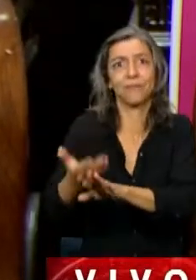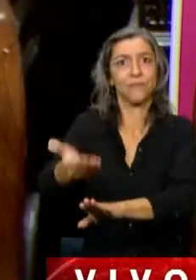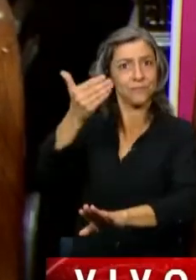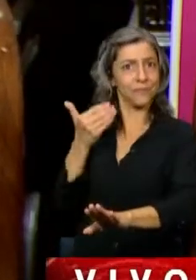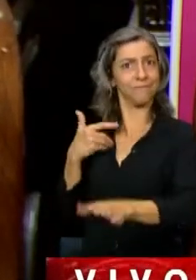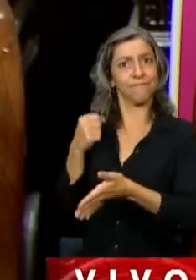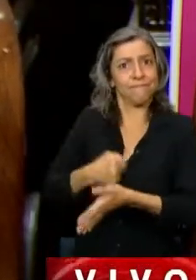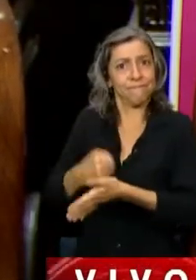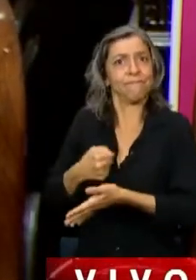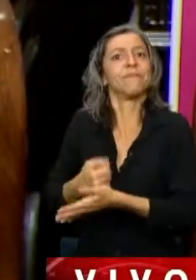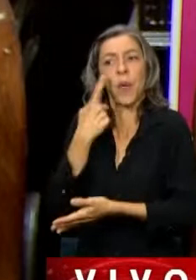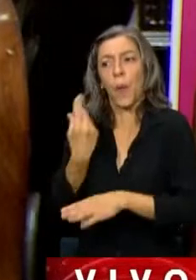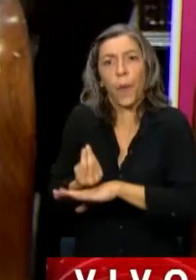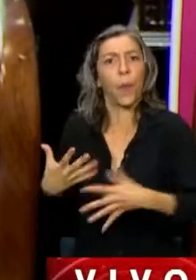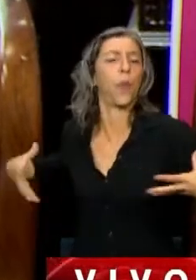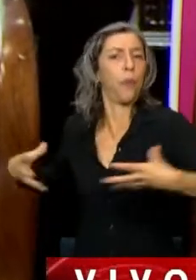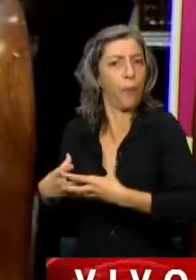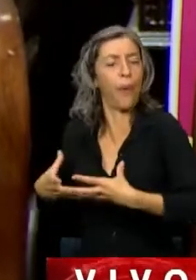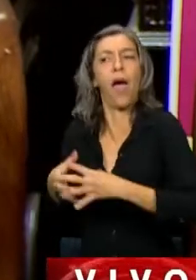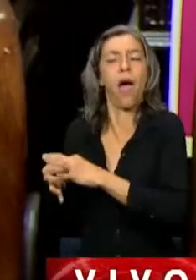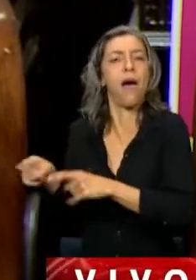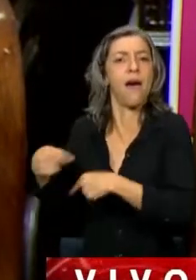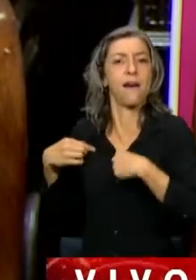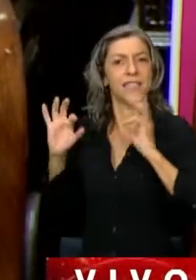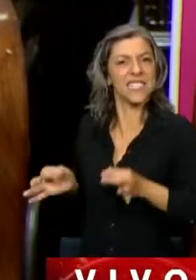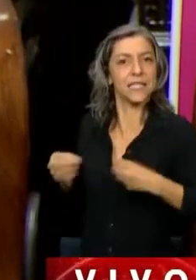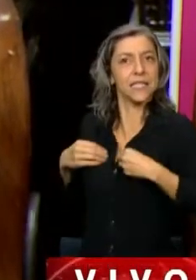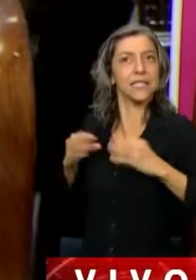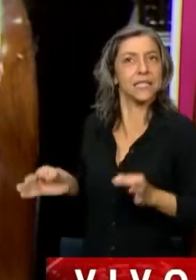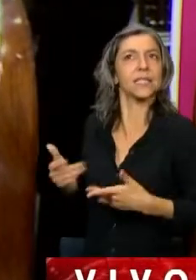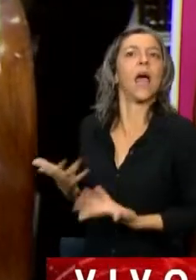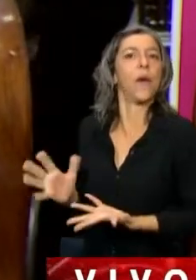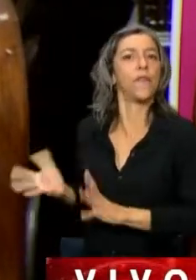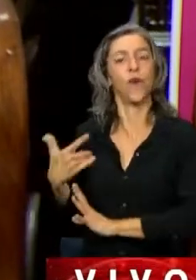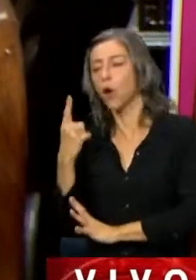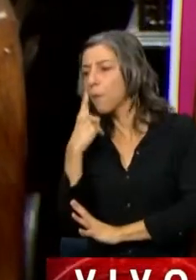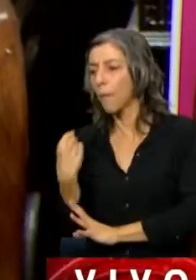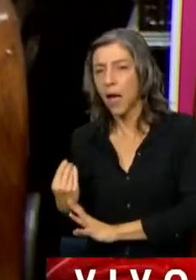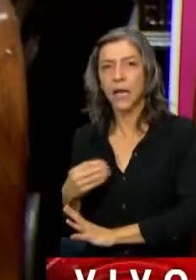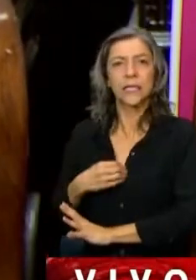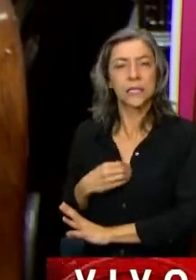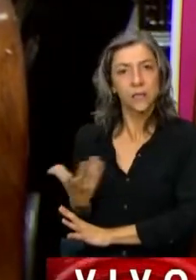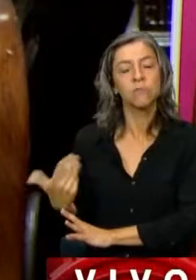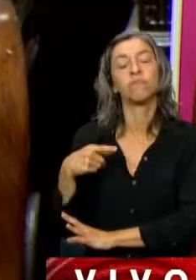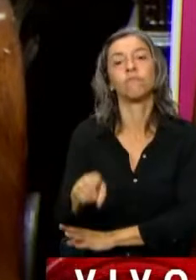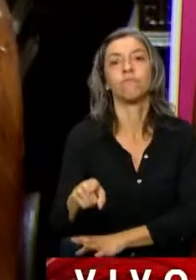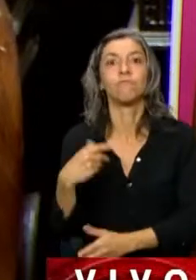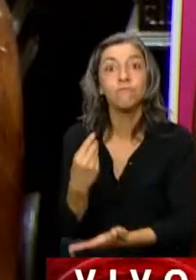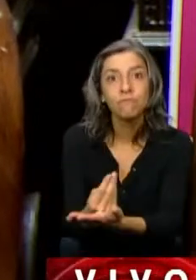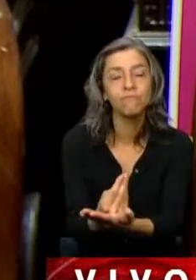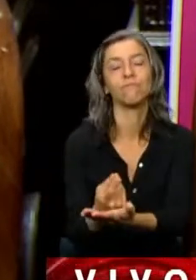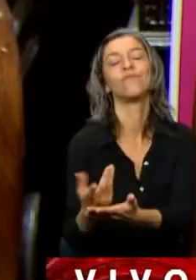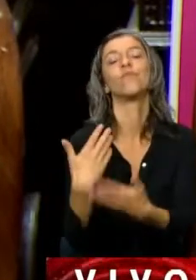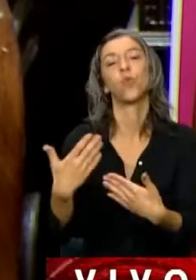sienten las necesidades de los habitantes, de los millones de argentinos y argentinas que viven en los barrios populares de nuestro país. Y eso puede ser